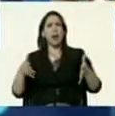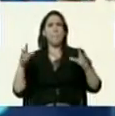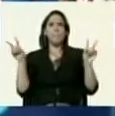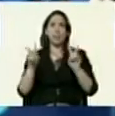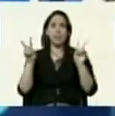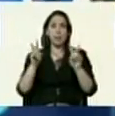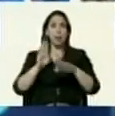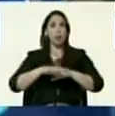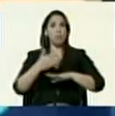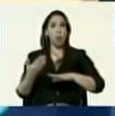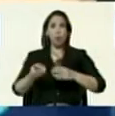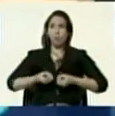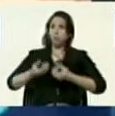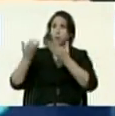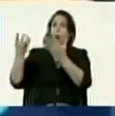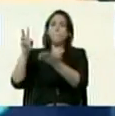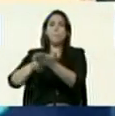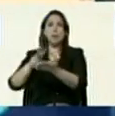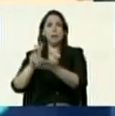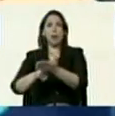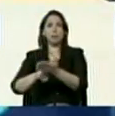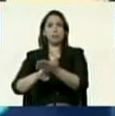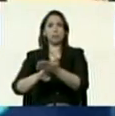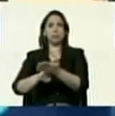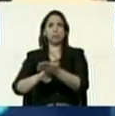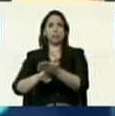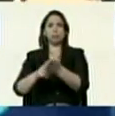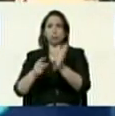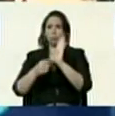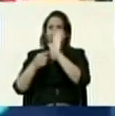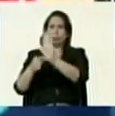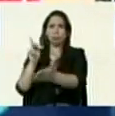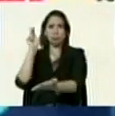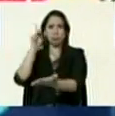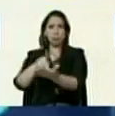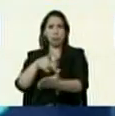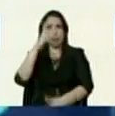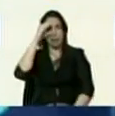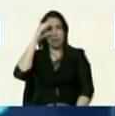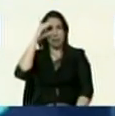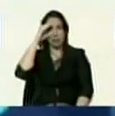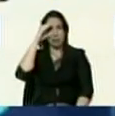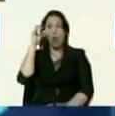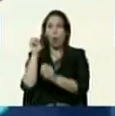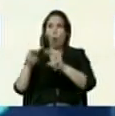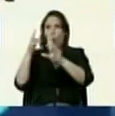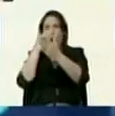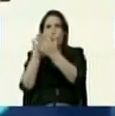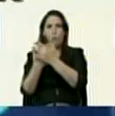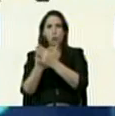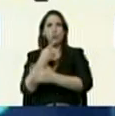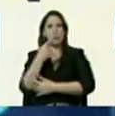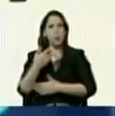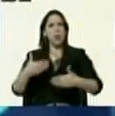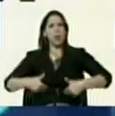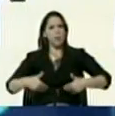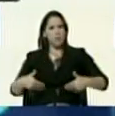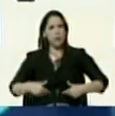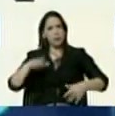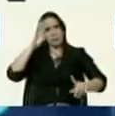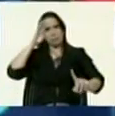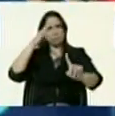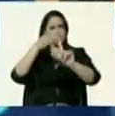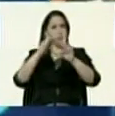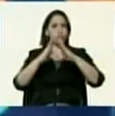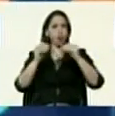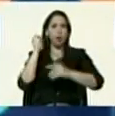verdad. La presencia de nuestra vicepresidenta coronó el esfuerzo en el marco de toda la